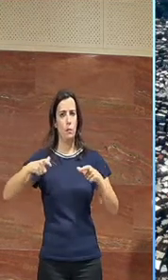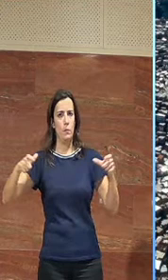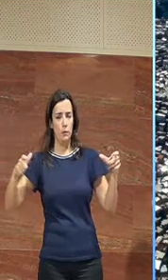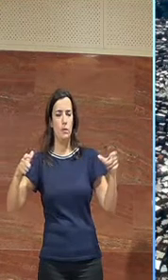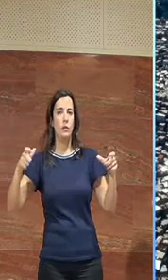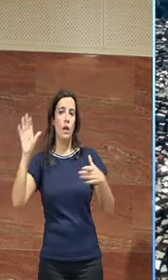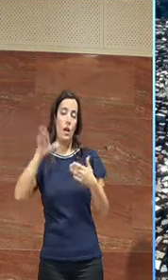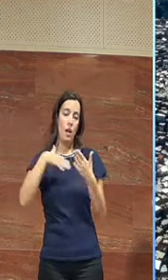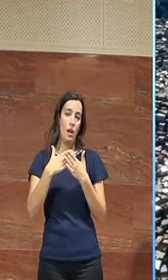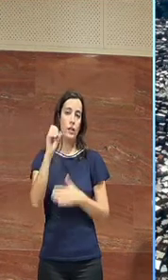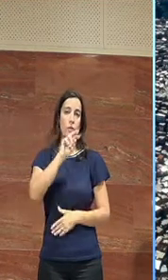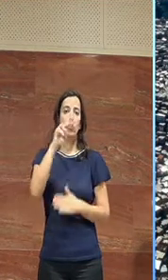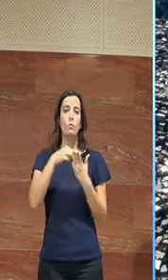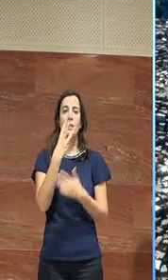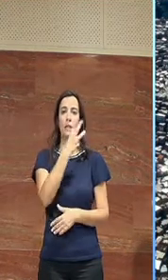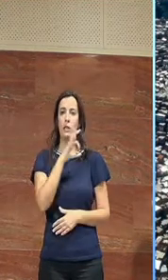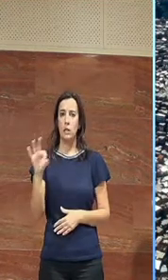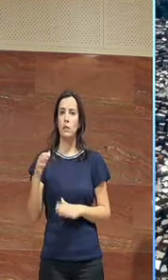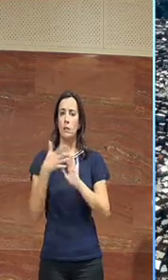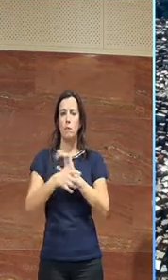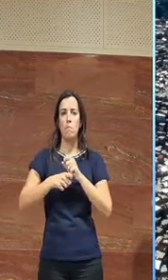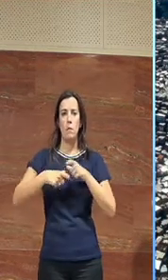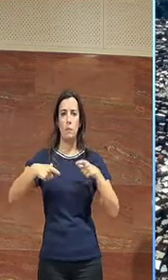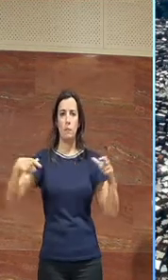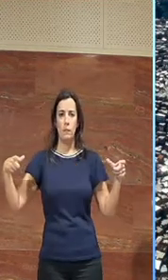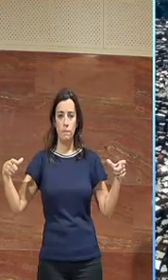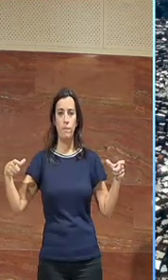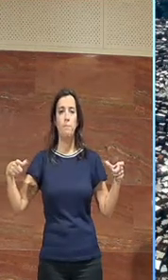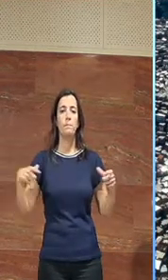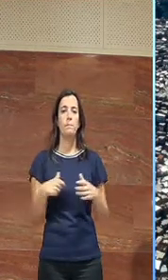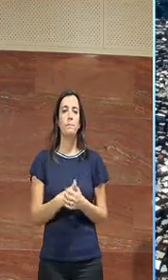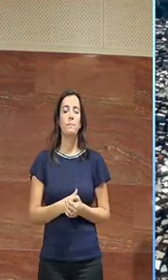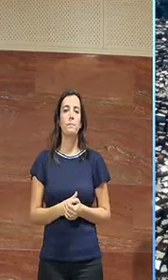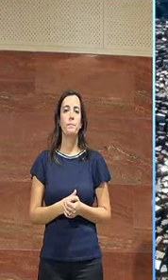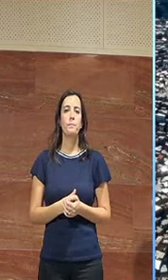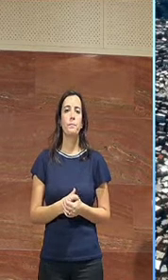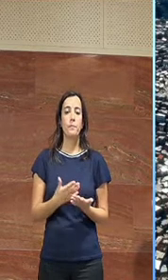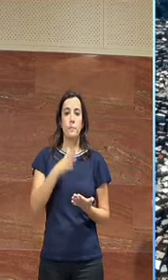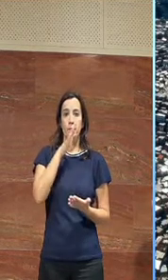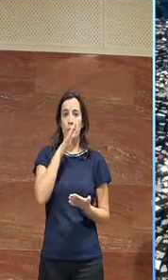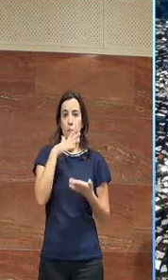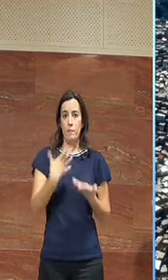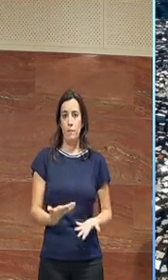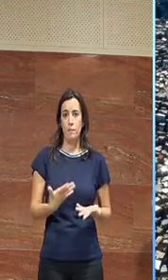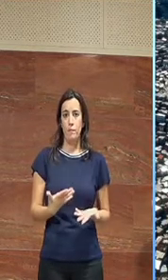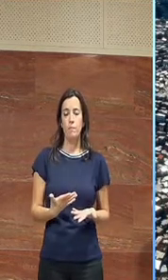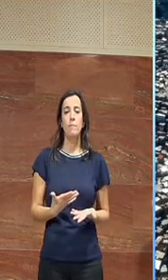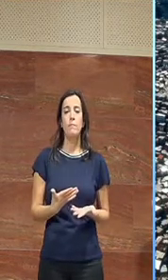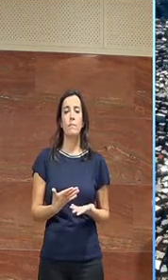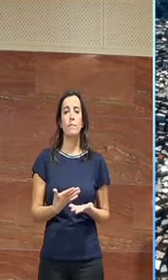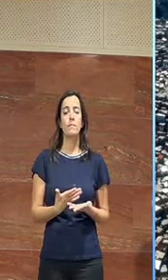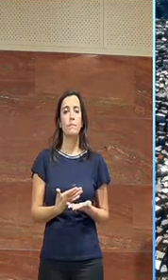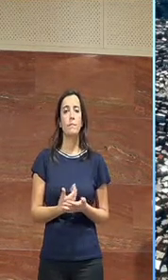año 2030. Y que ahora mismo,